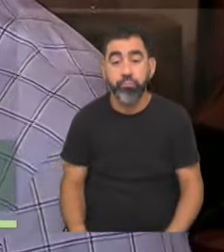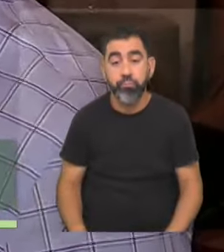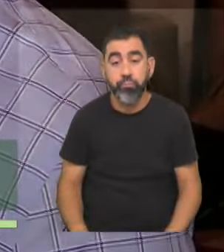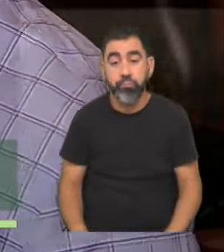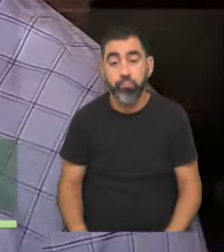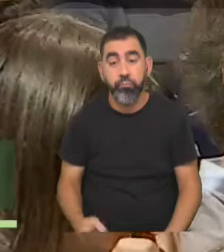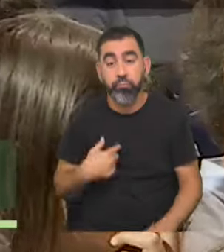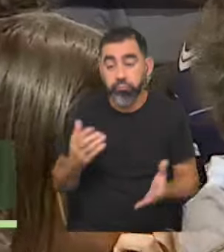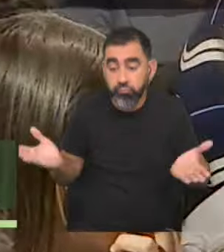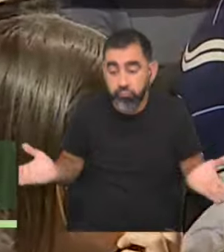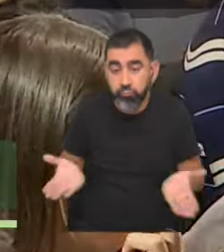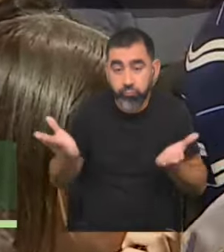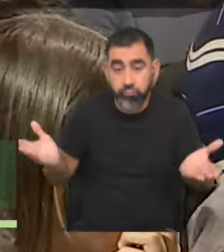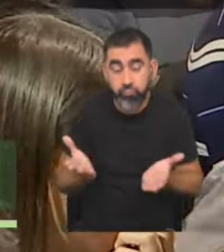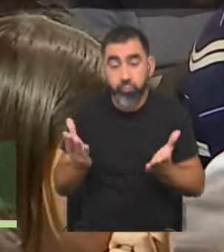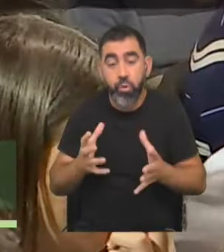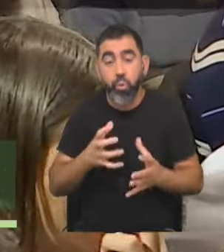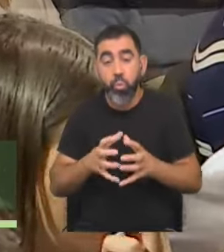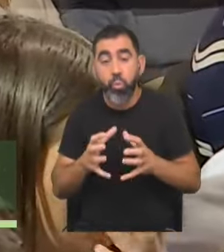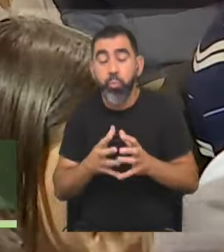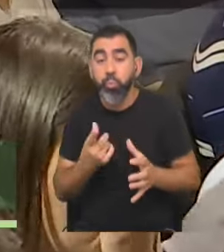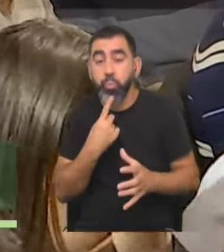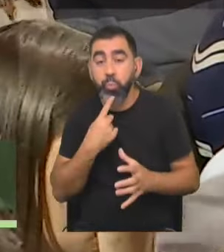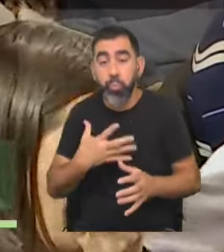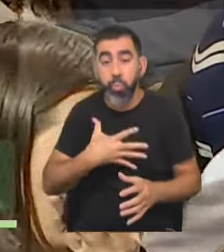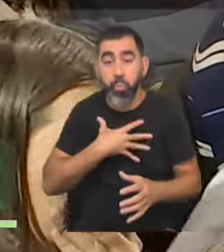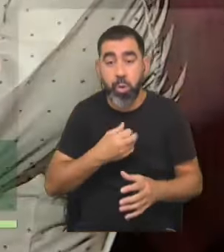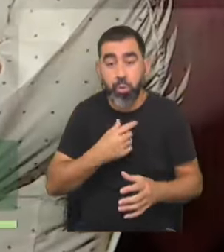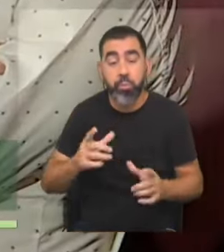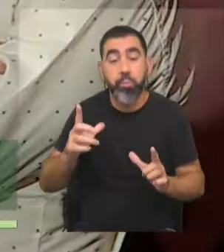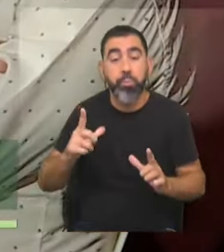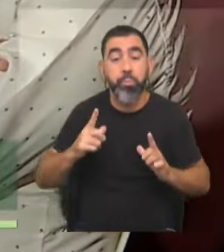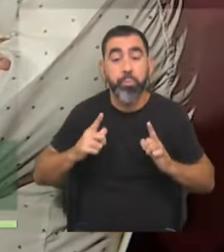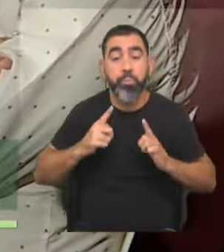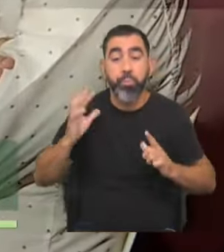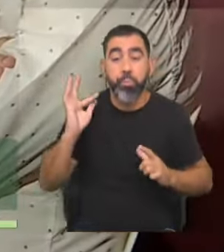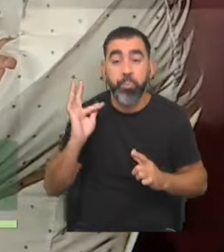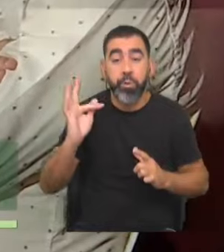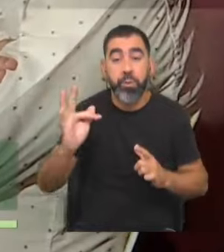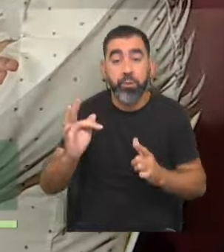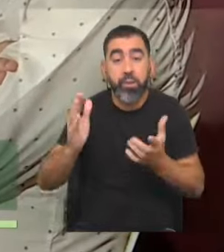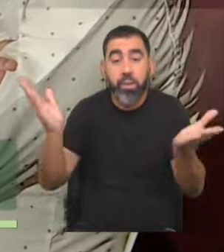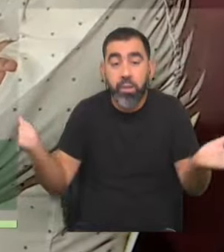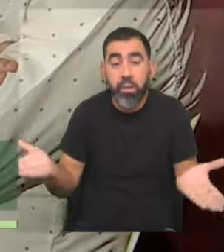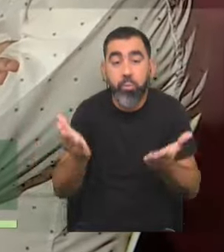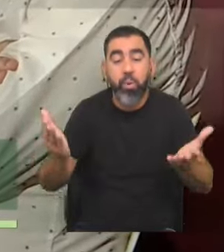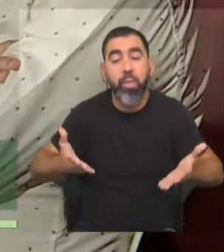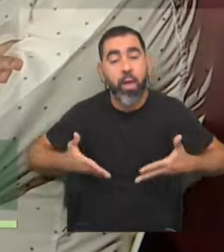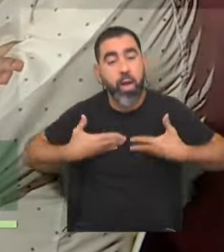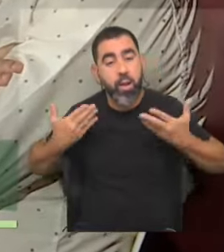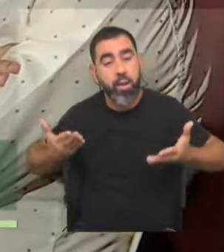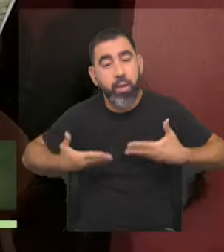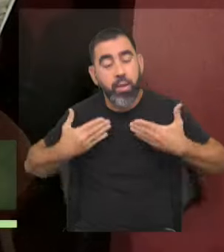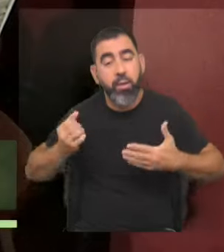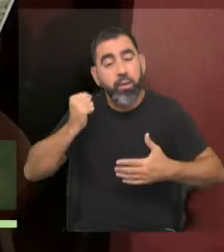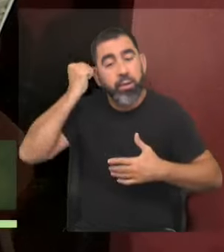combustible del partido Nacional nosotros tenemos ese esa esperanza y también ese empuje de tener que ser la alegría de tener que ser la